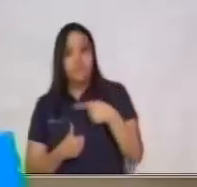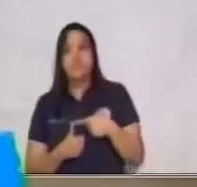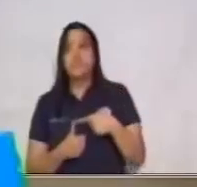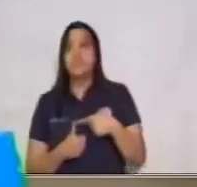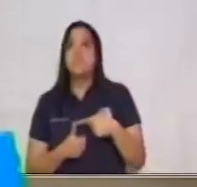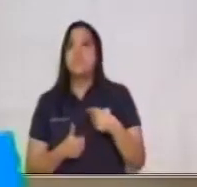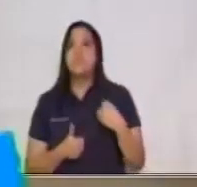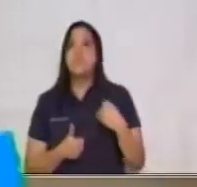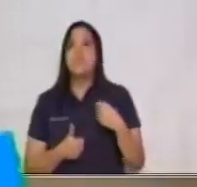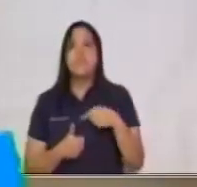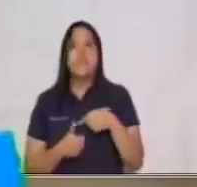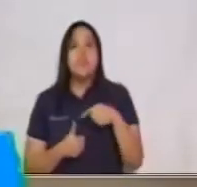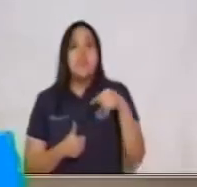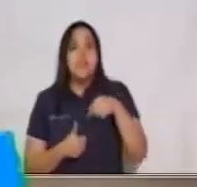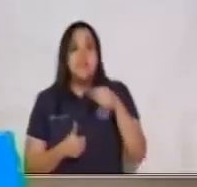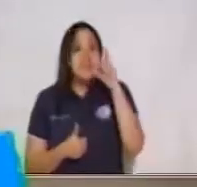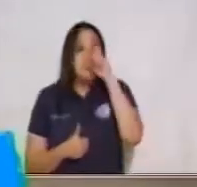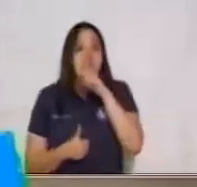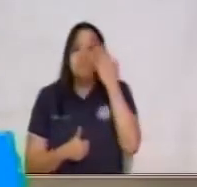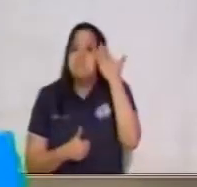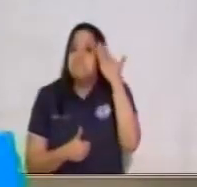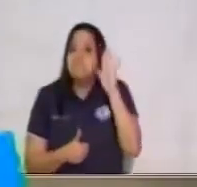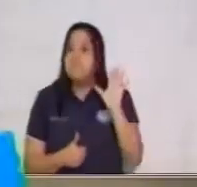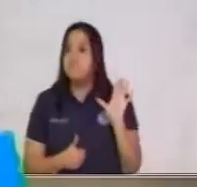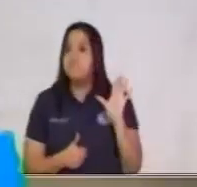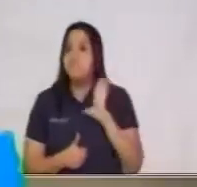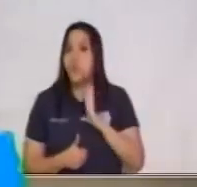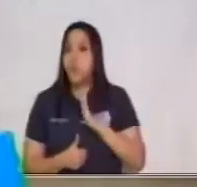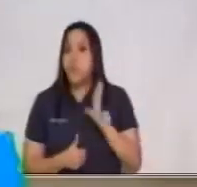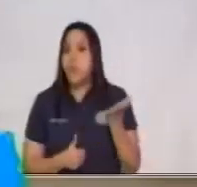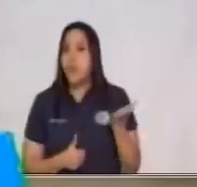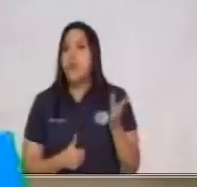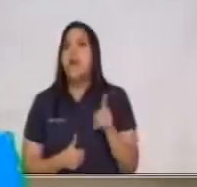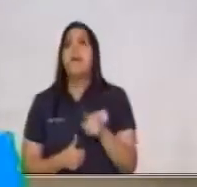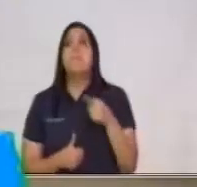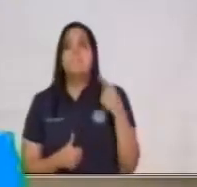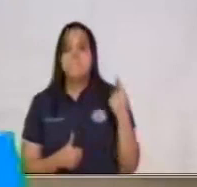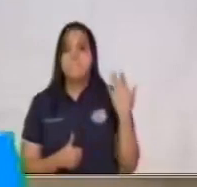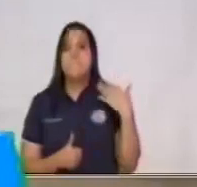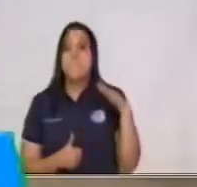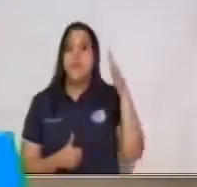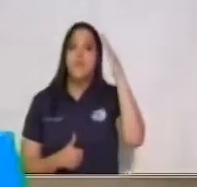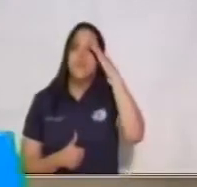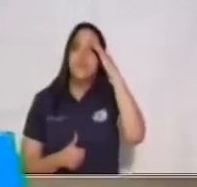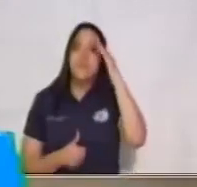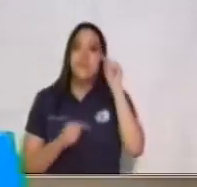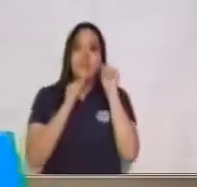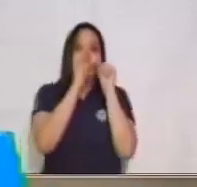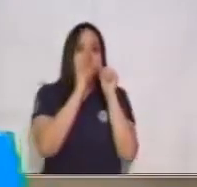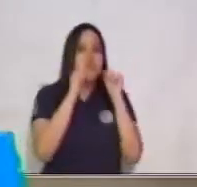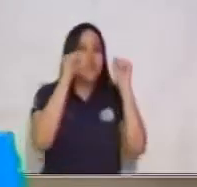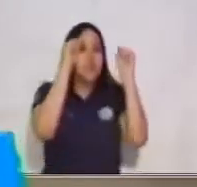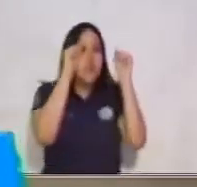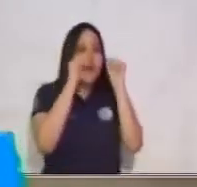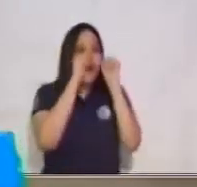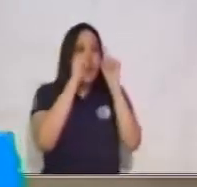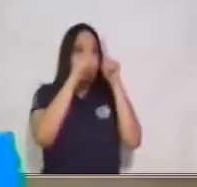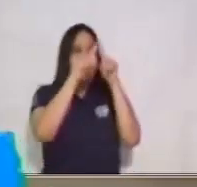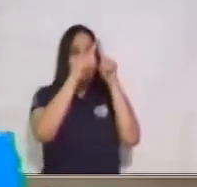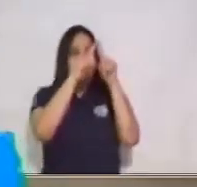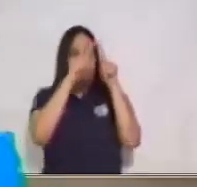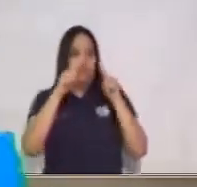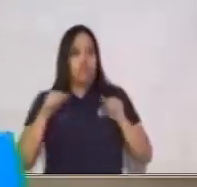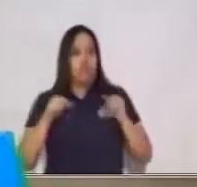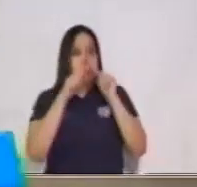Y este lado no lo conocemos. Pero sí conocemos el ángulo que está en el vértice